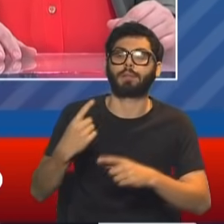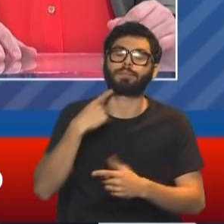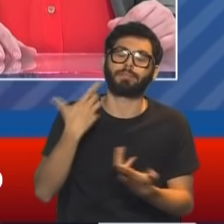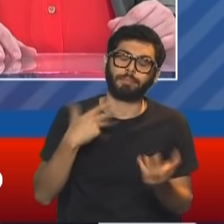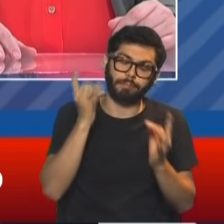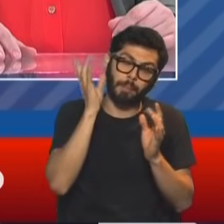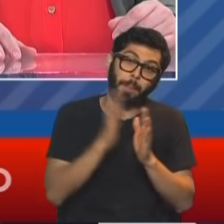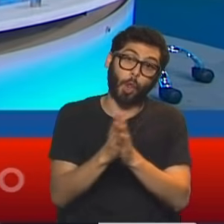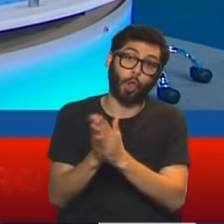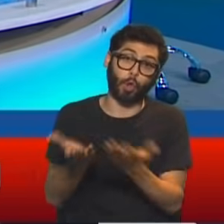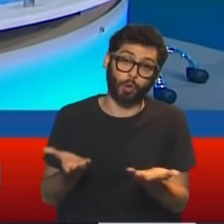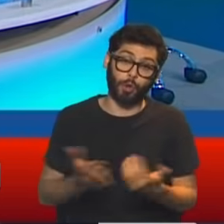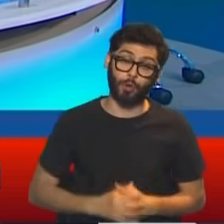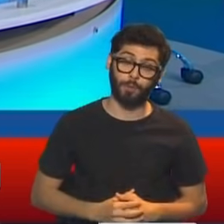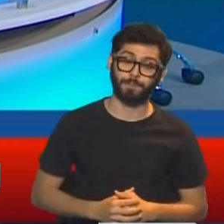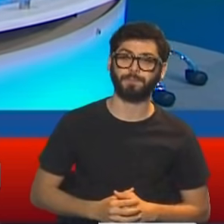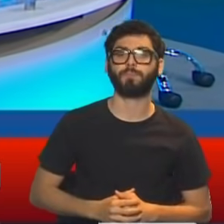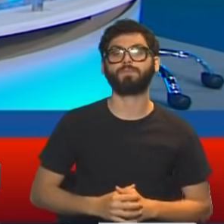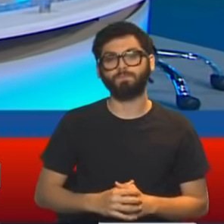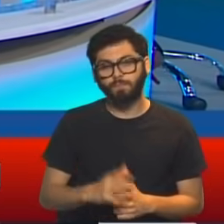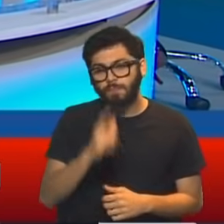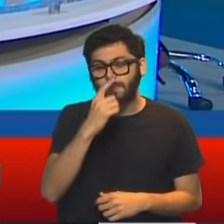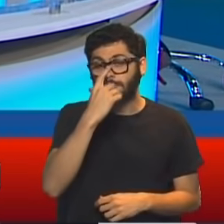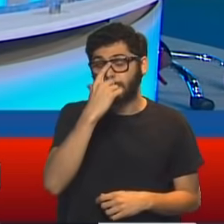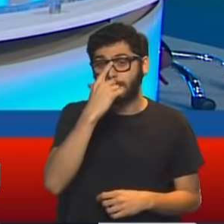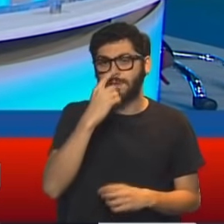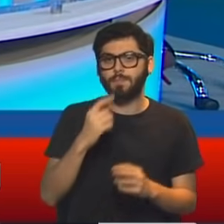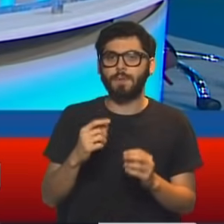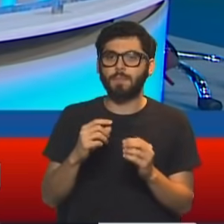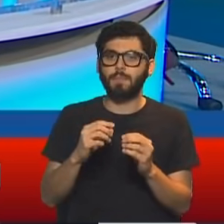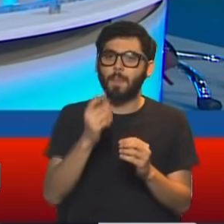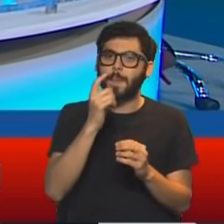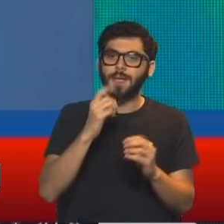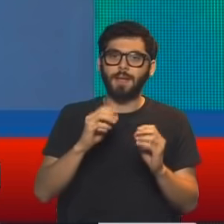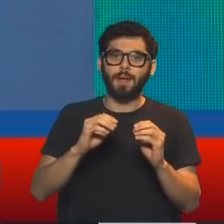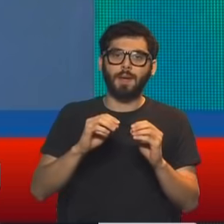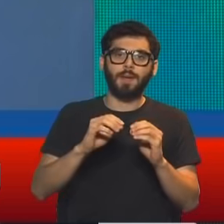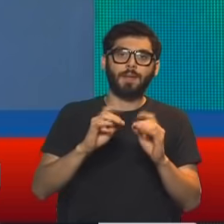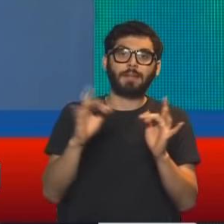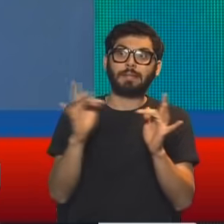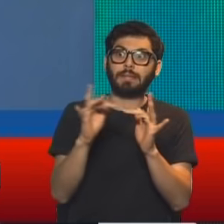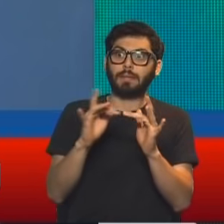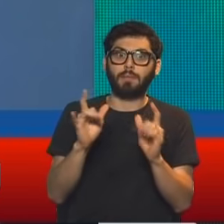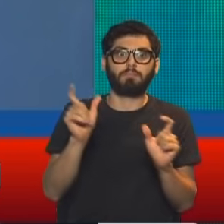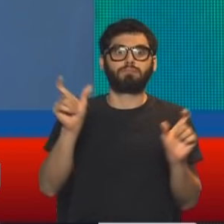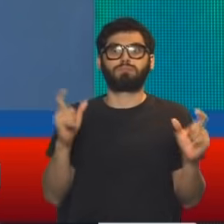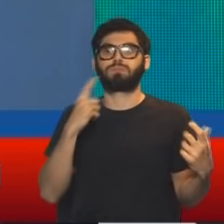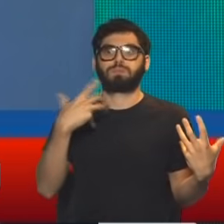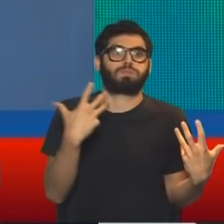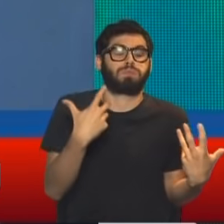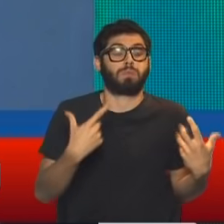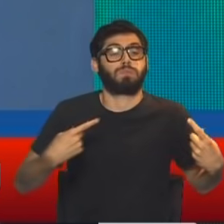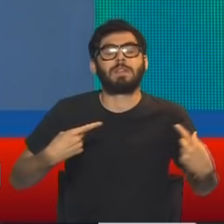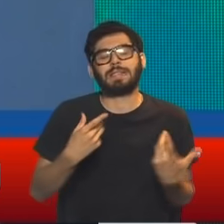se trata de a mí me parece que el mayor problema justamente habla de sobrepersonalizar las redes sociales en primer lugar y tener a un ministro que